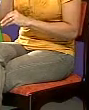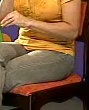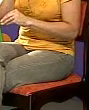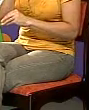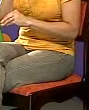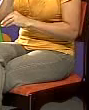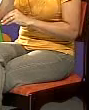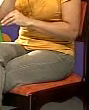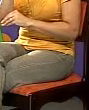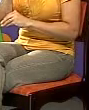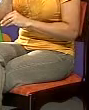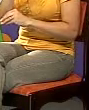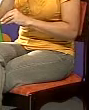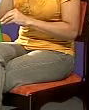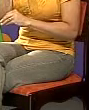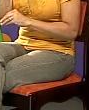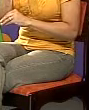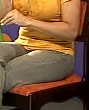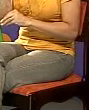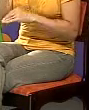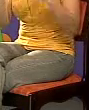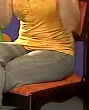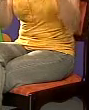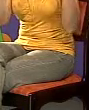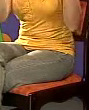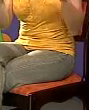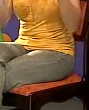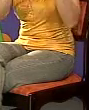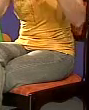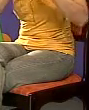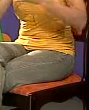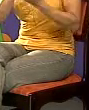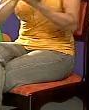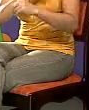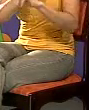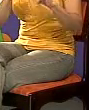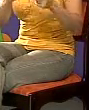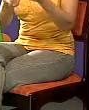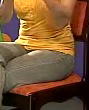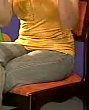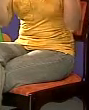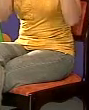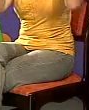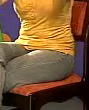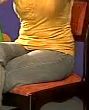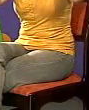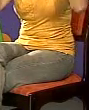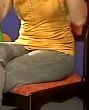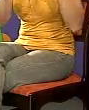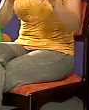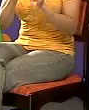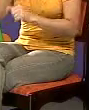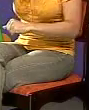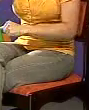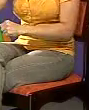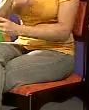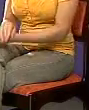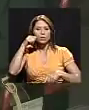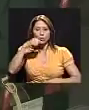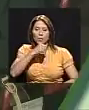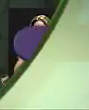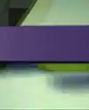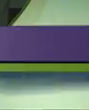11 6242. Ahora en Nexus vamos a un corte, por enseguida regresamos con más información. Quédense con nosotros.